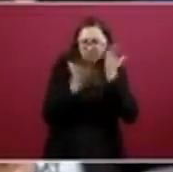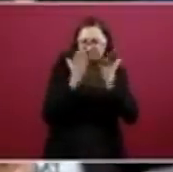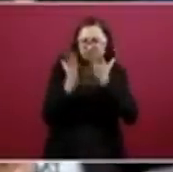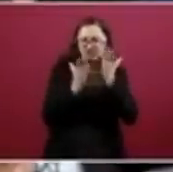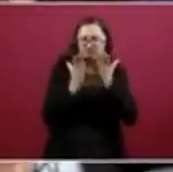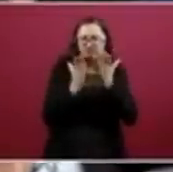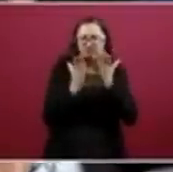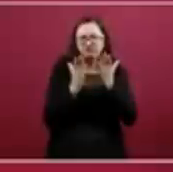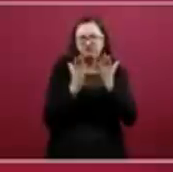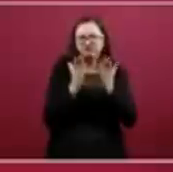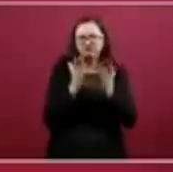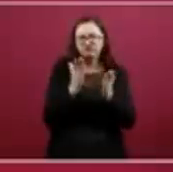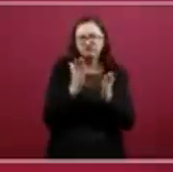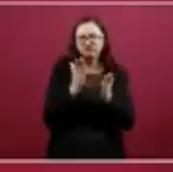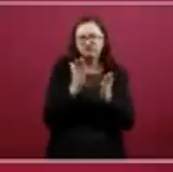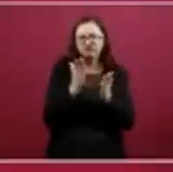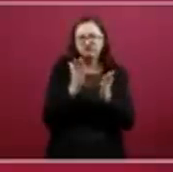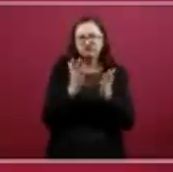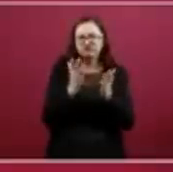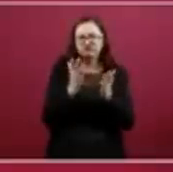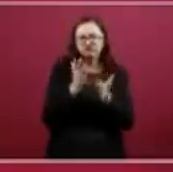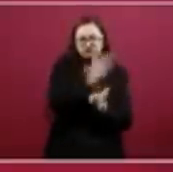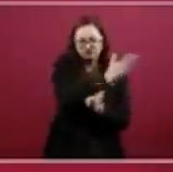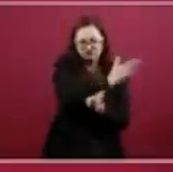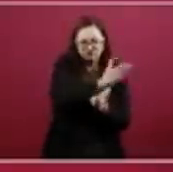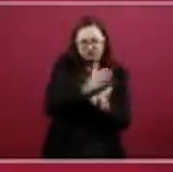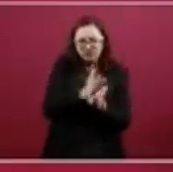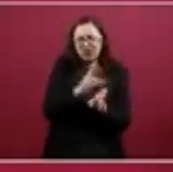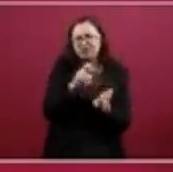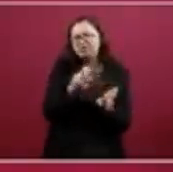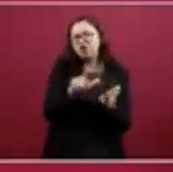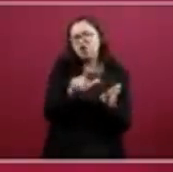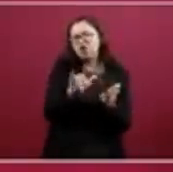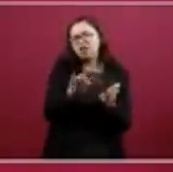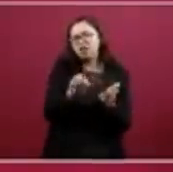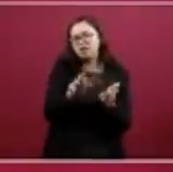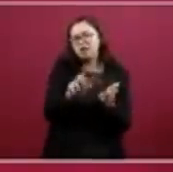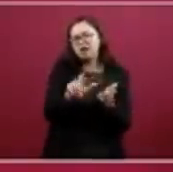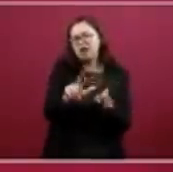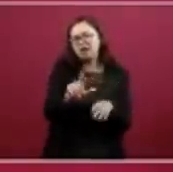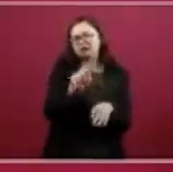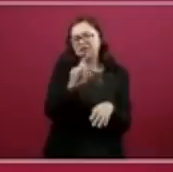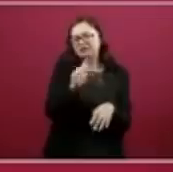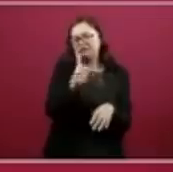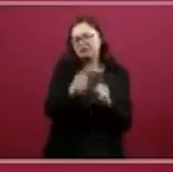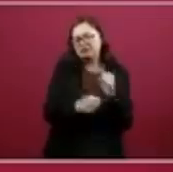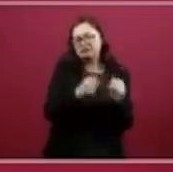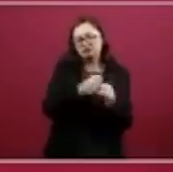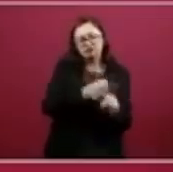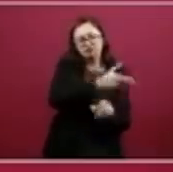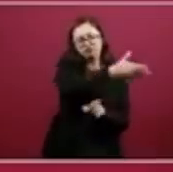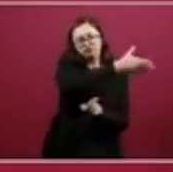en la escuela del neoliberalismo en los últimos 36 años,